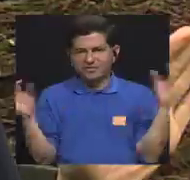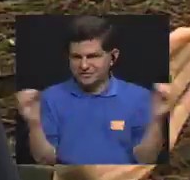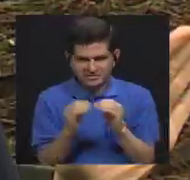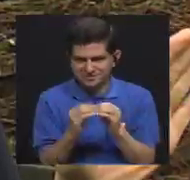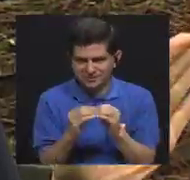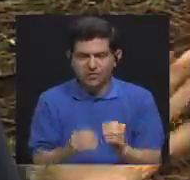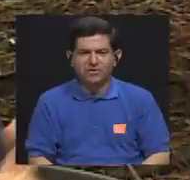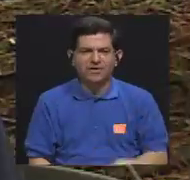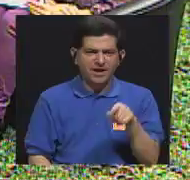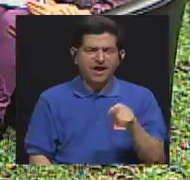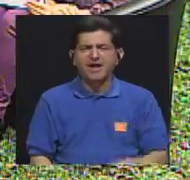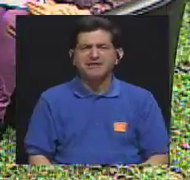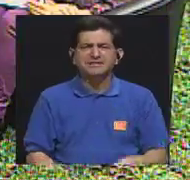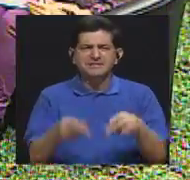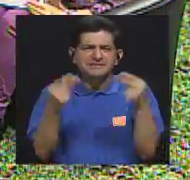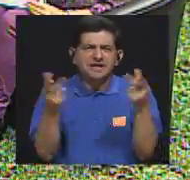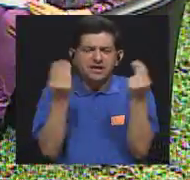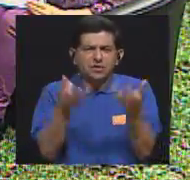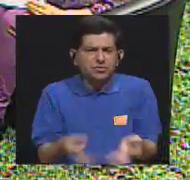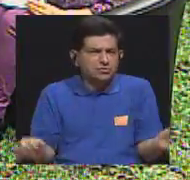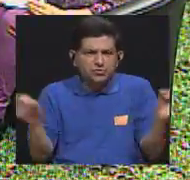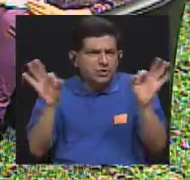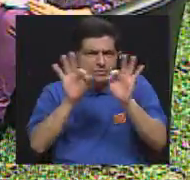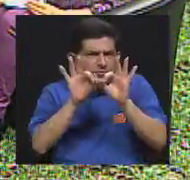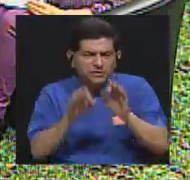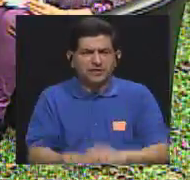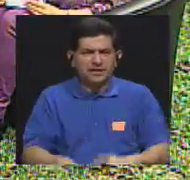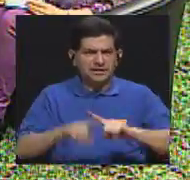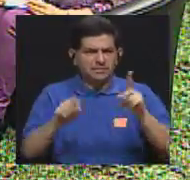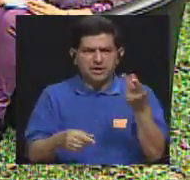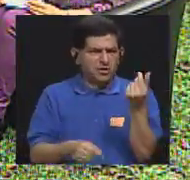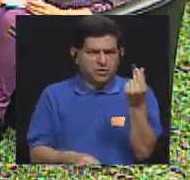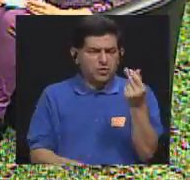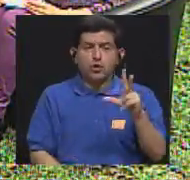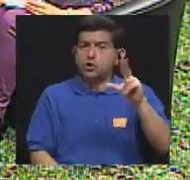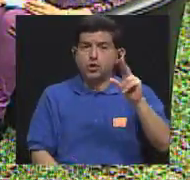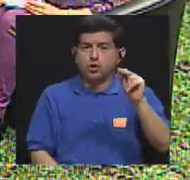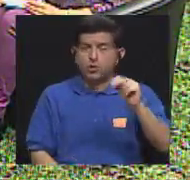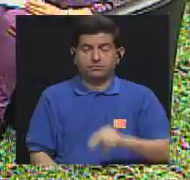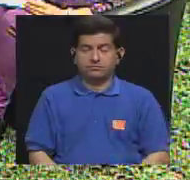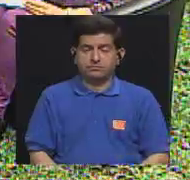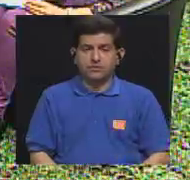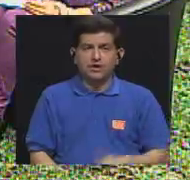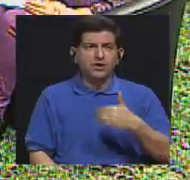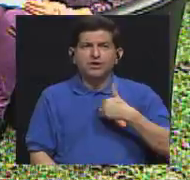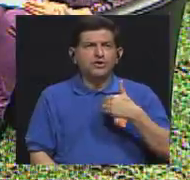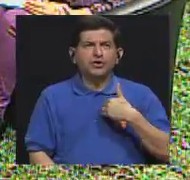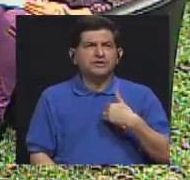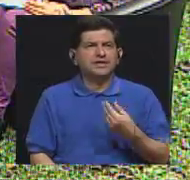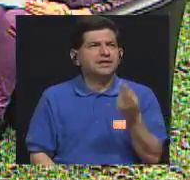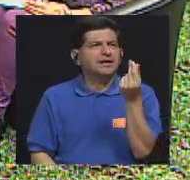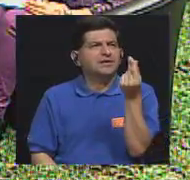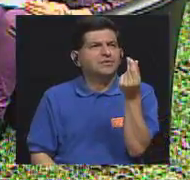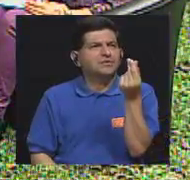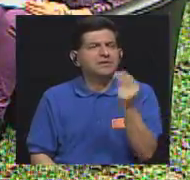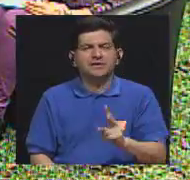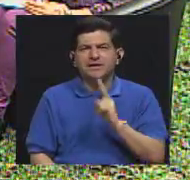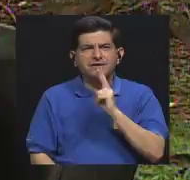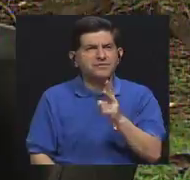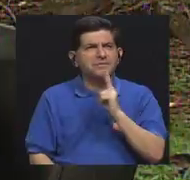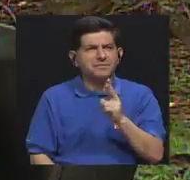dejé jugar, ¿verdad? Y normalmente claro. Ese costo significativo no es mucho dinero. No debería de tener un